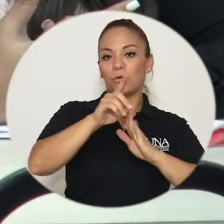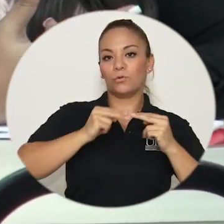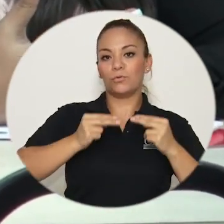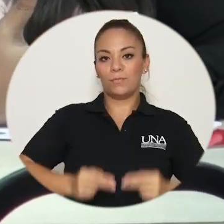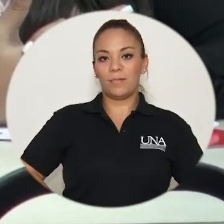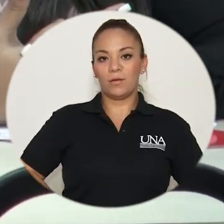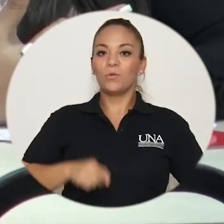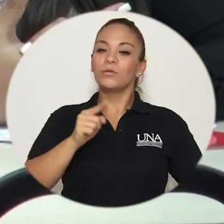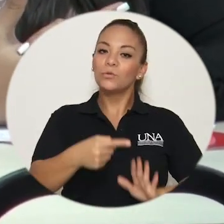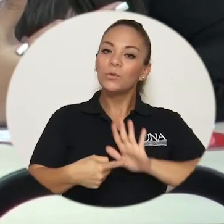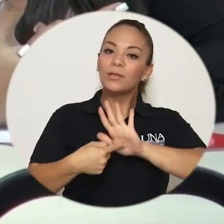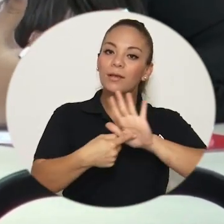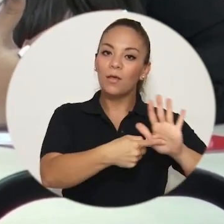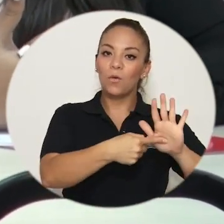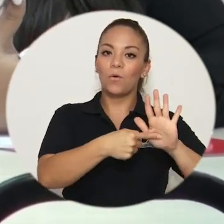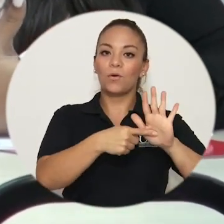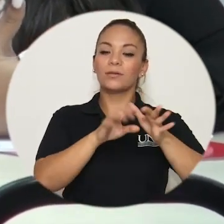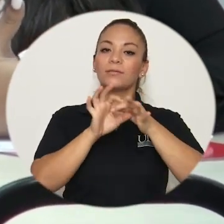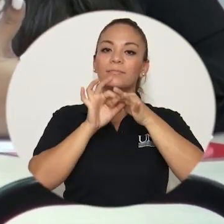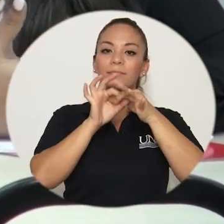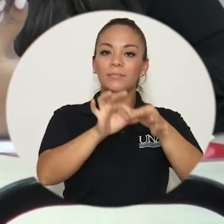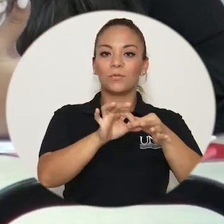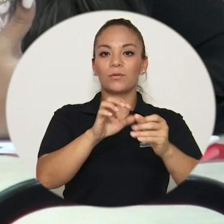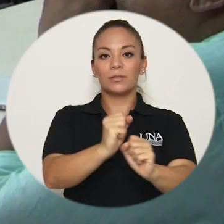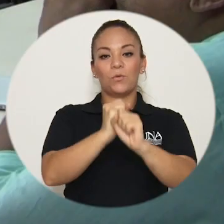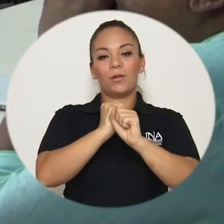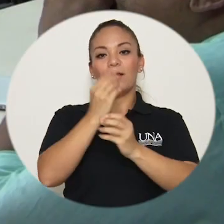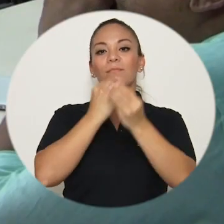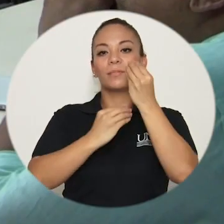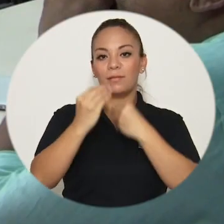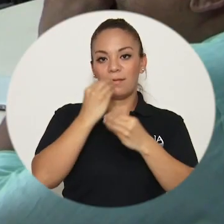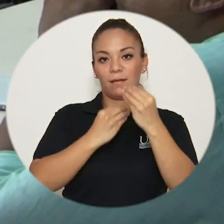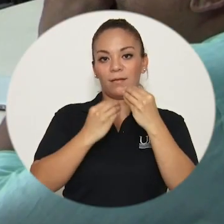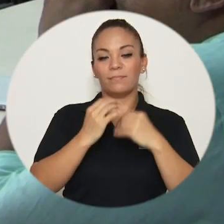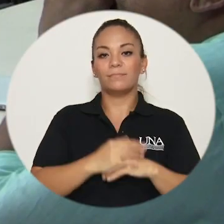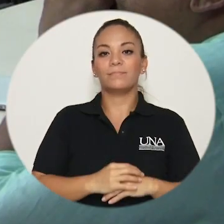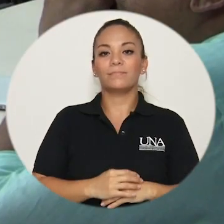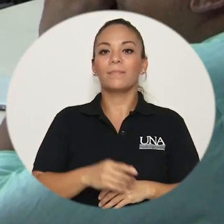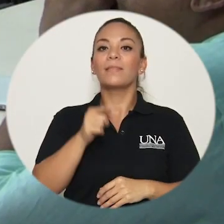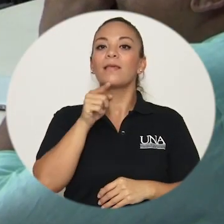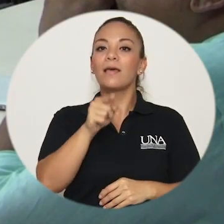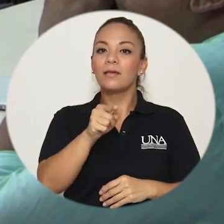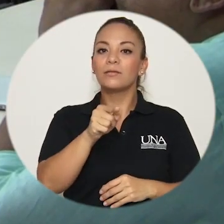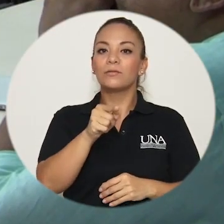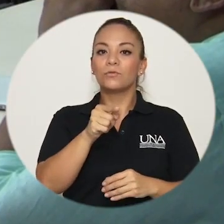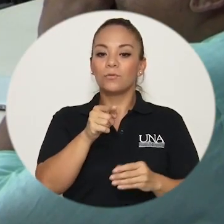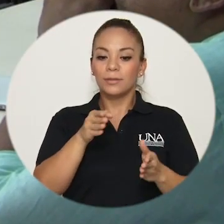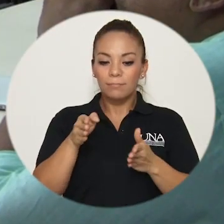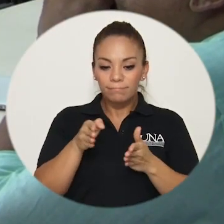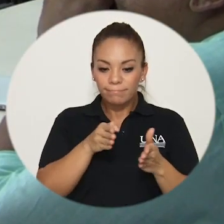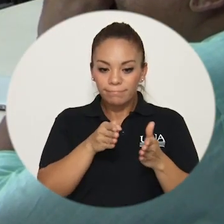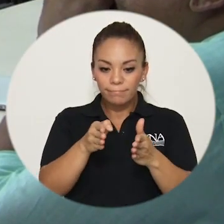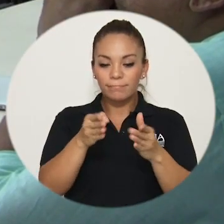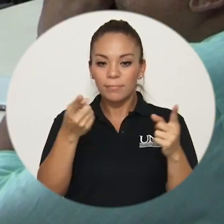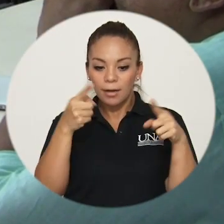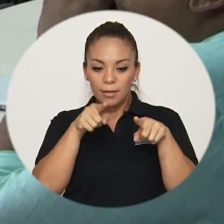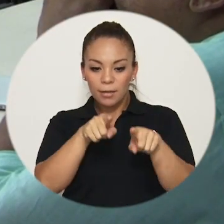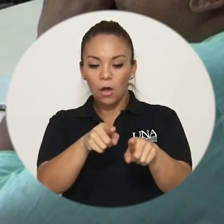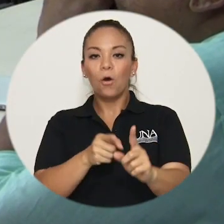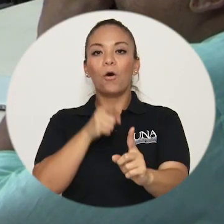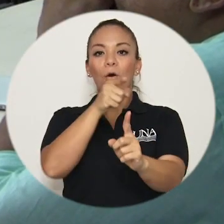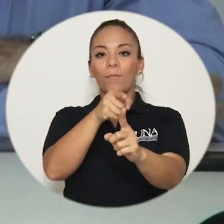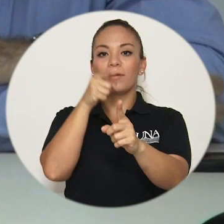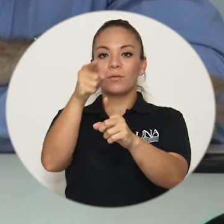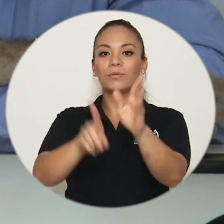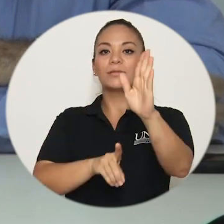desarrollo humano, que son indicadores que están vinculados a la seguridad alimentaria y nutricional. Esto está alineado con